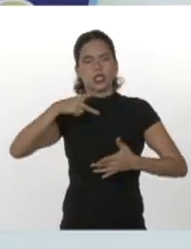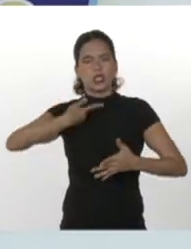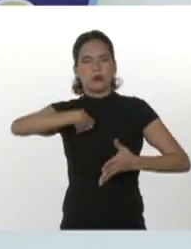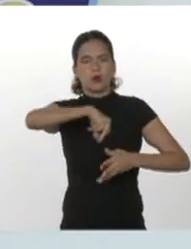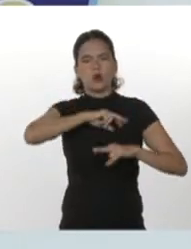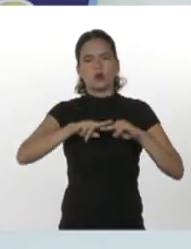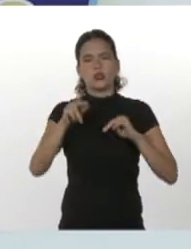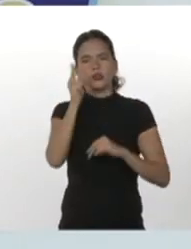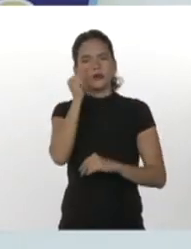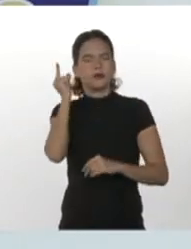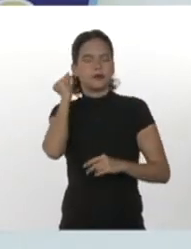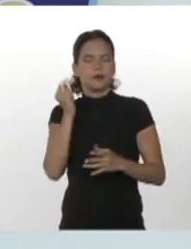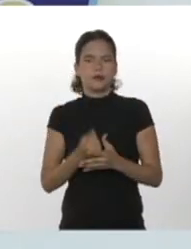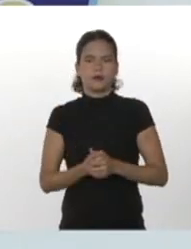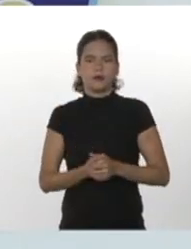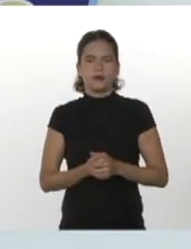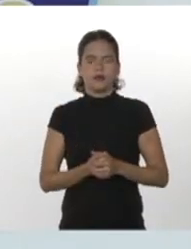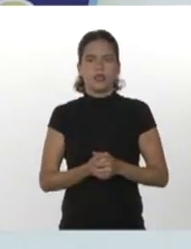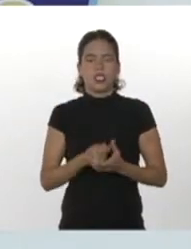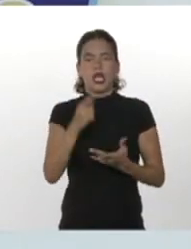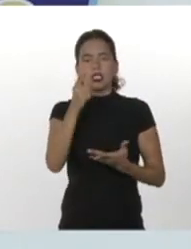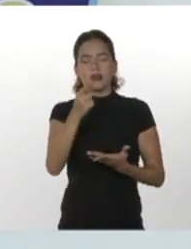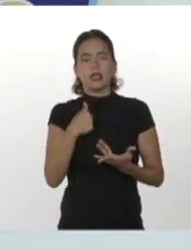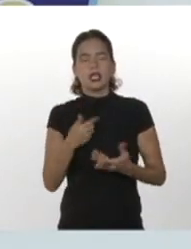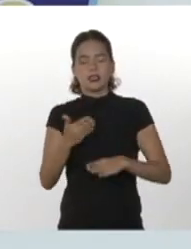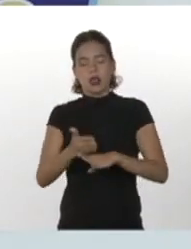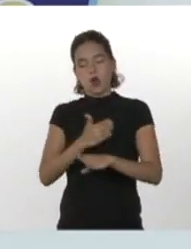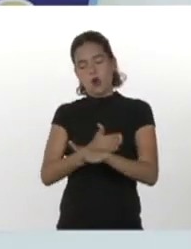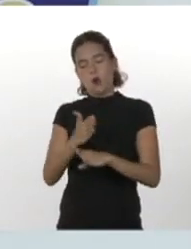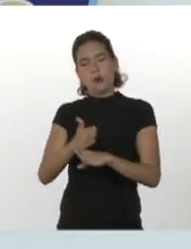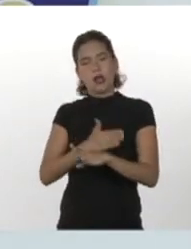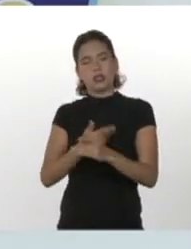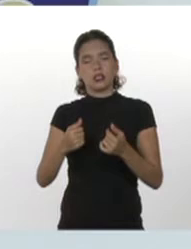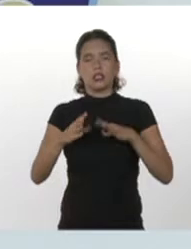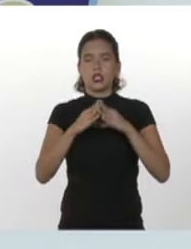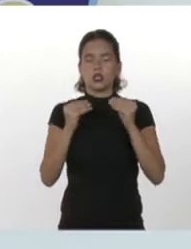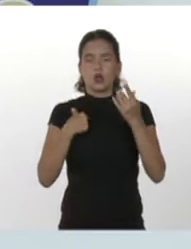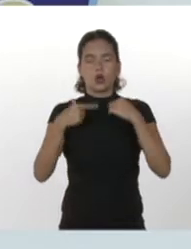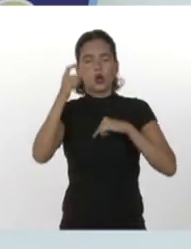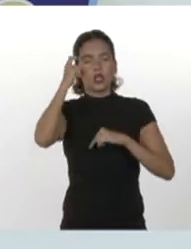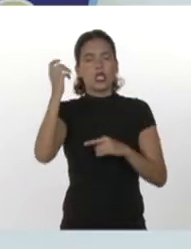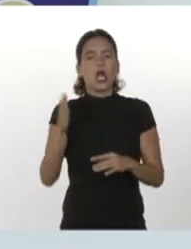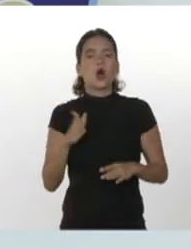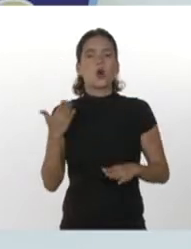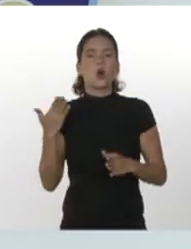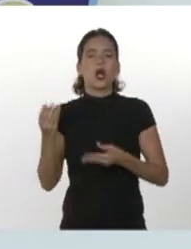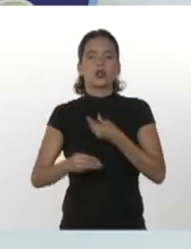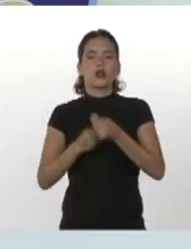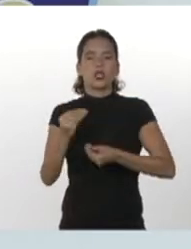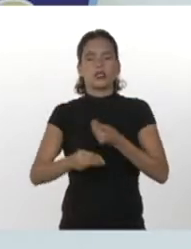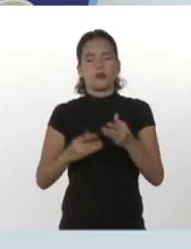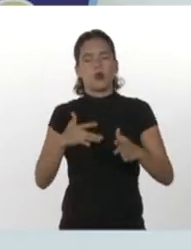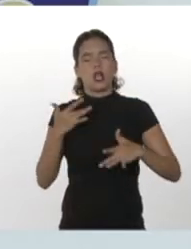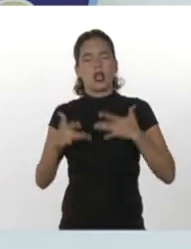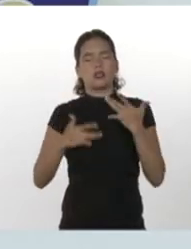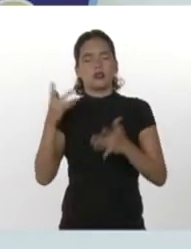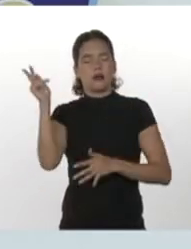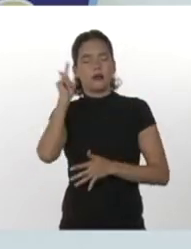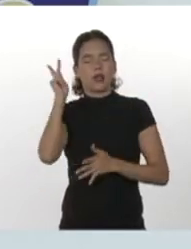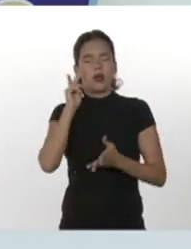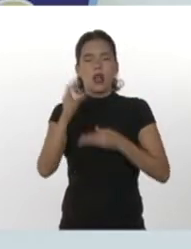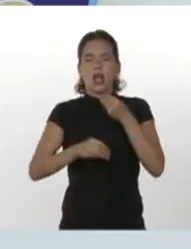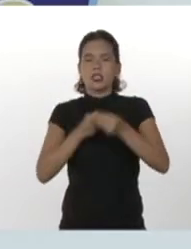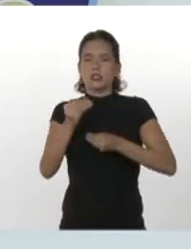nuestros niños, con nuestras niñas, a través de ese compartir diario, cuando realizamos las actividades pedagógicas,